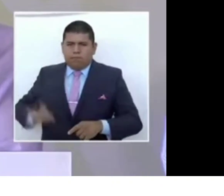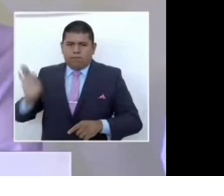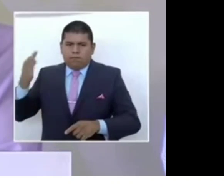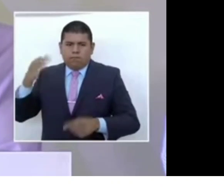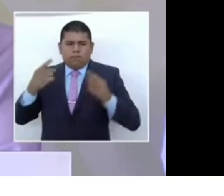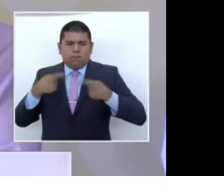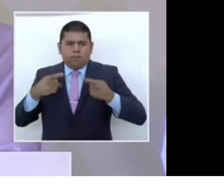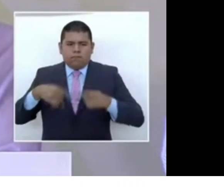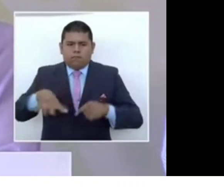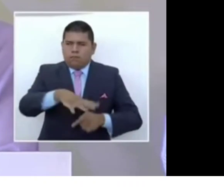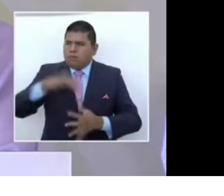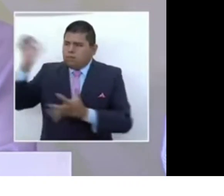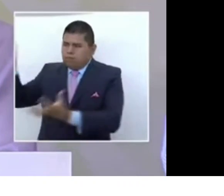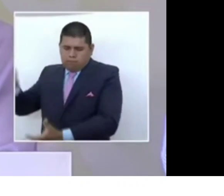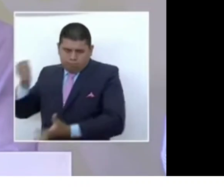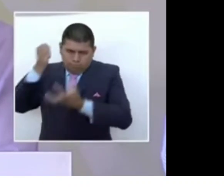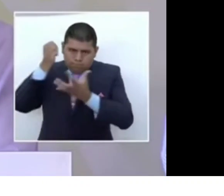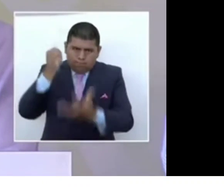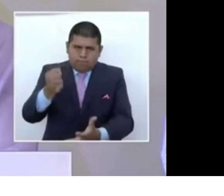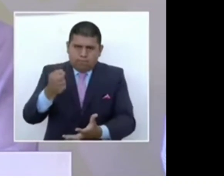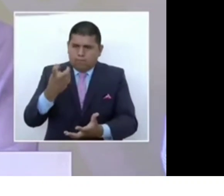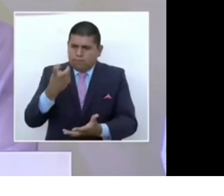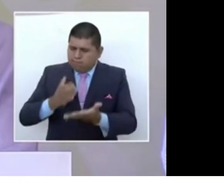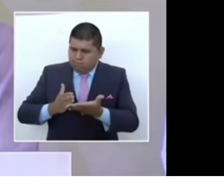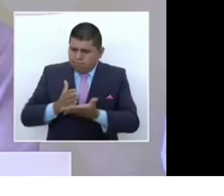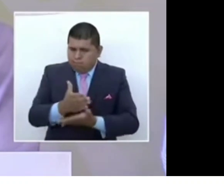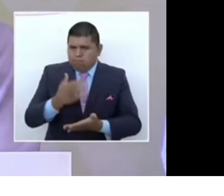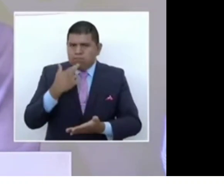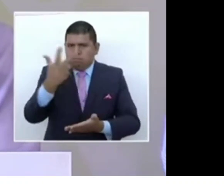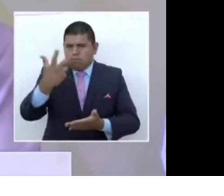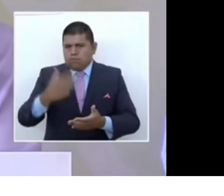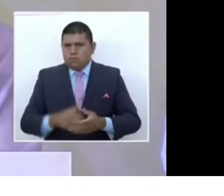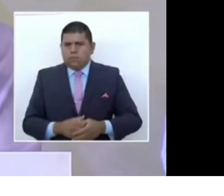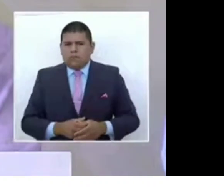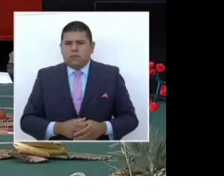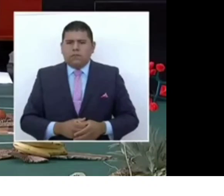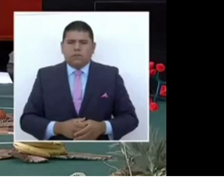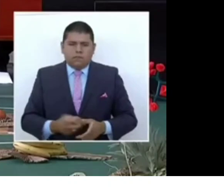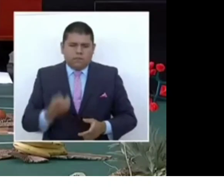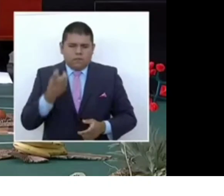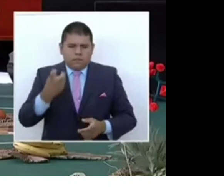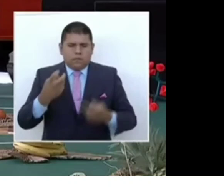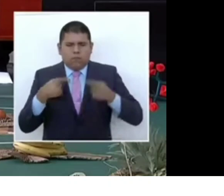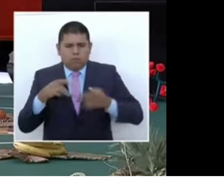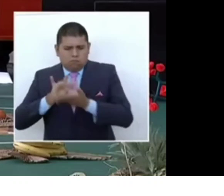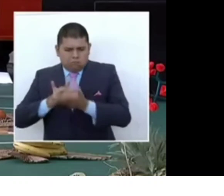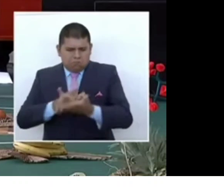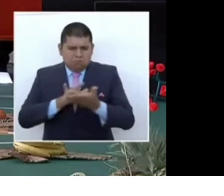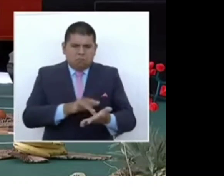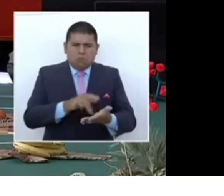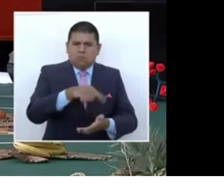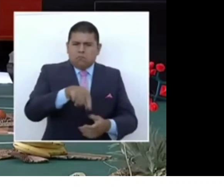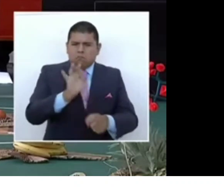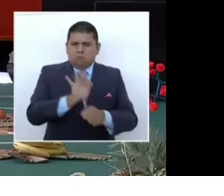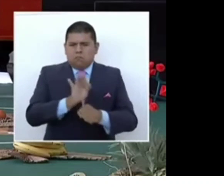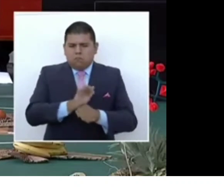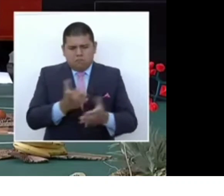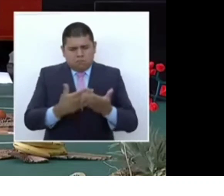sino que le llegue de manera directa el apoyo a los